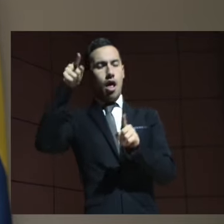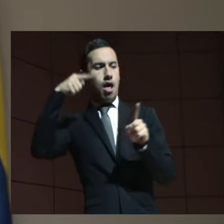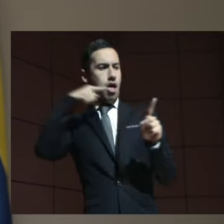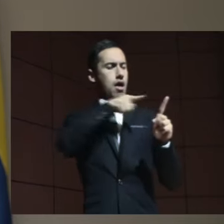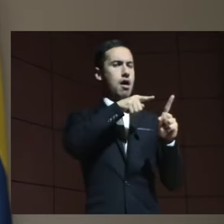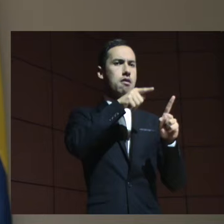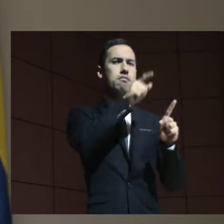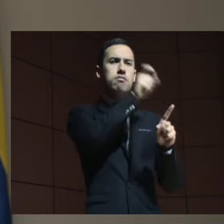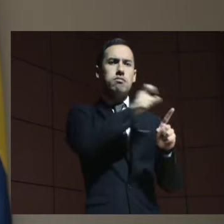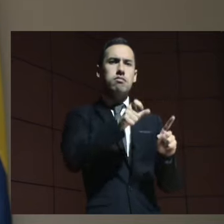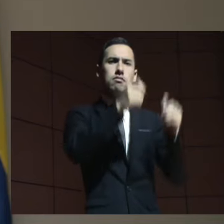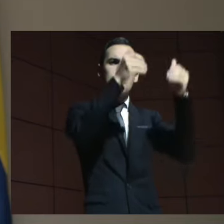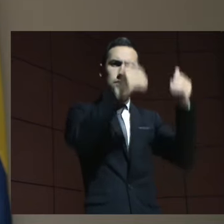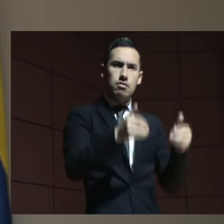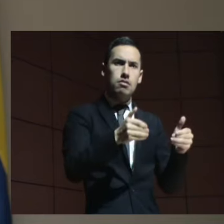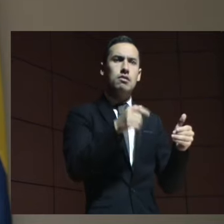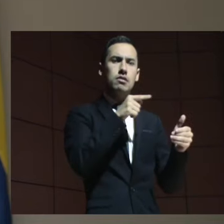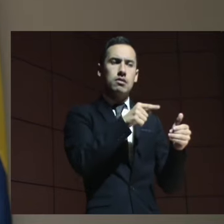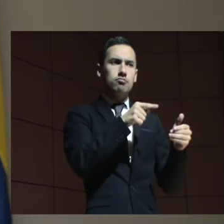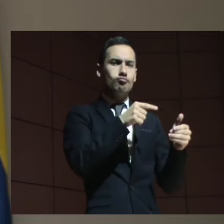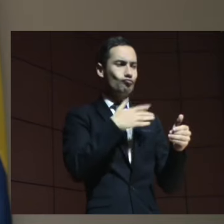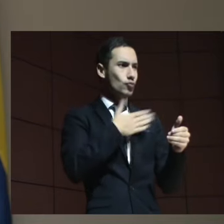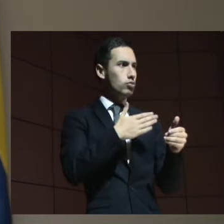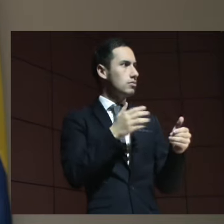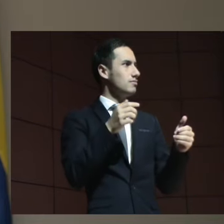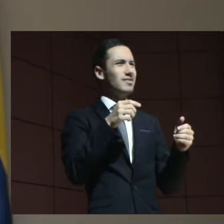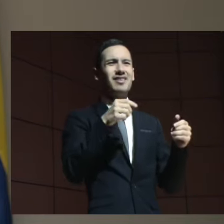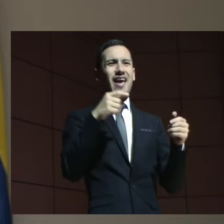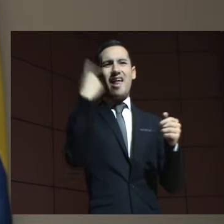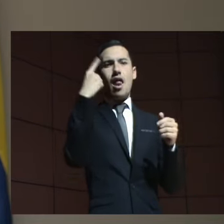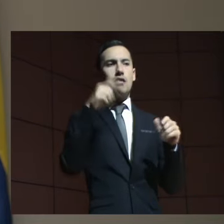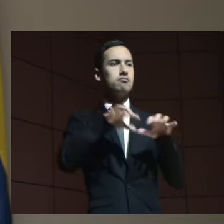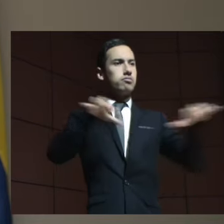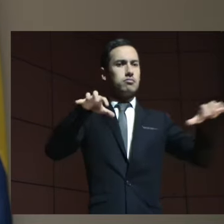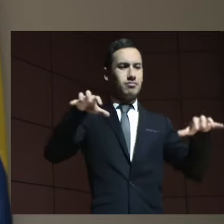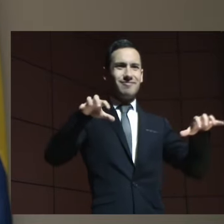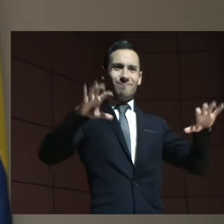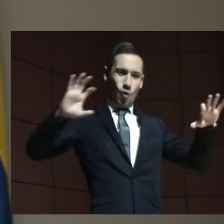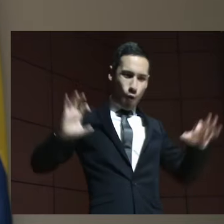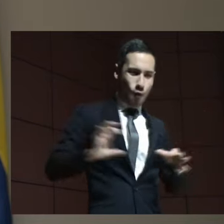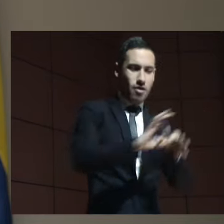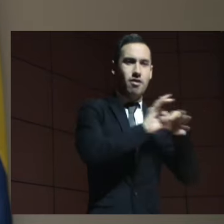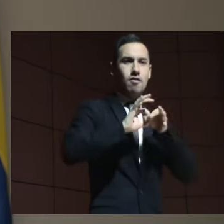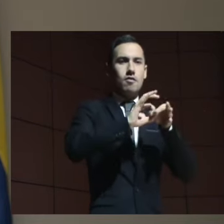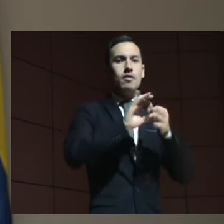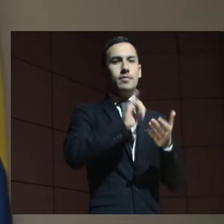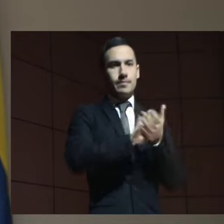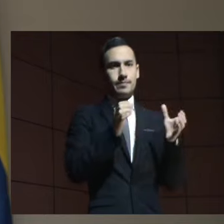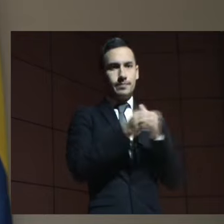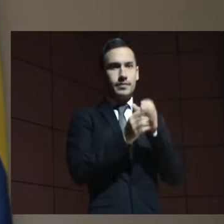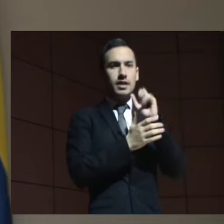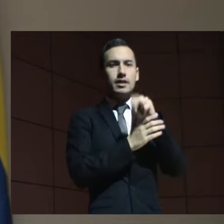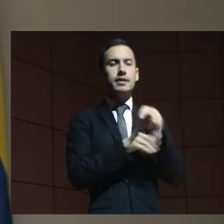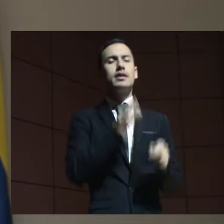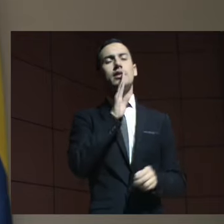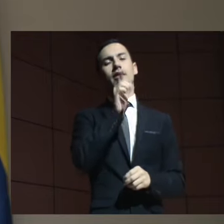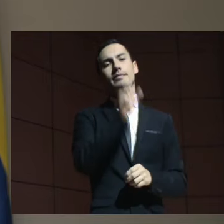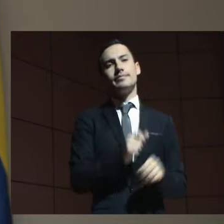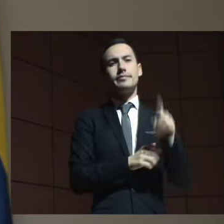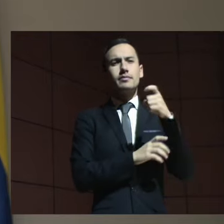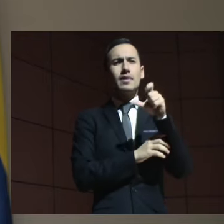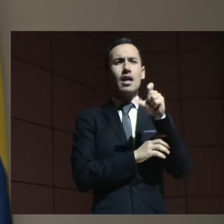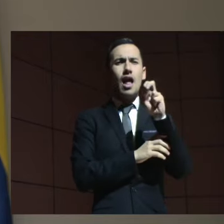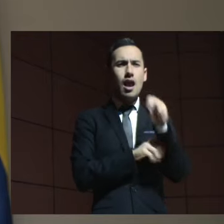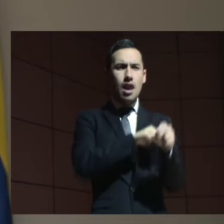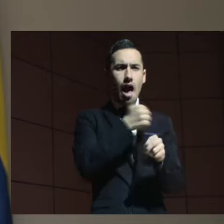que frente al tema de los derechos de las personas con discapacidad están unidos. Hacen parte de la bancada ahí personas